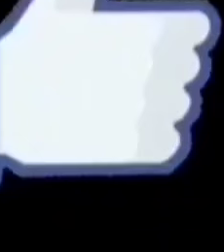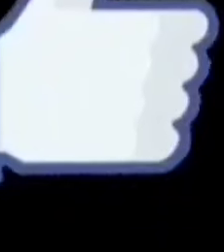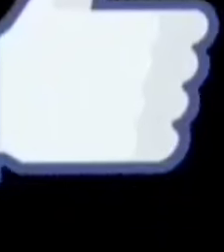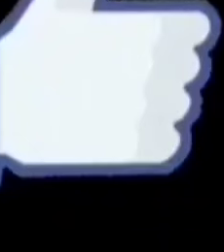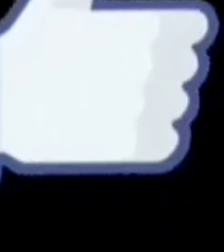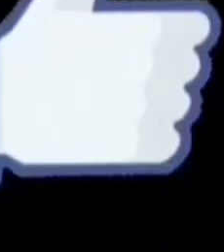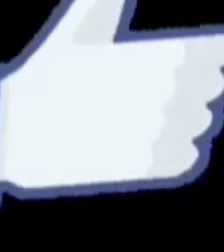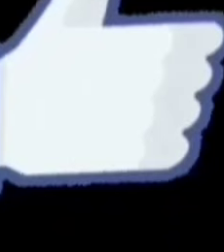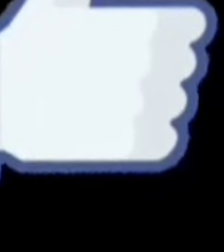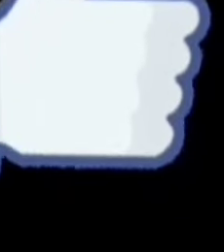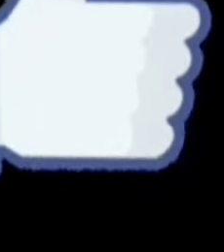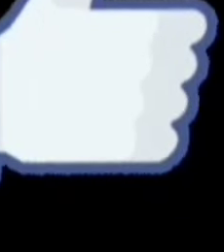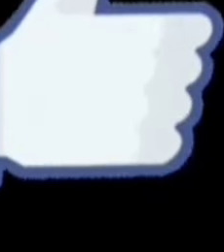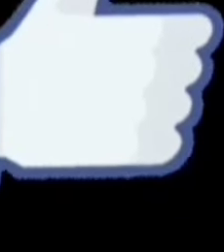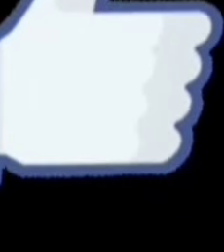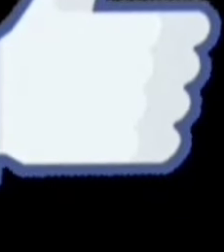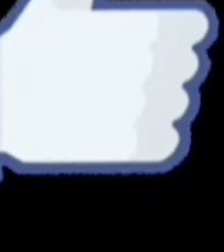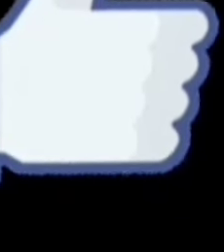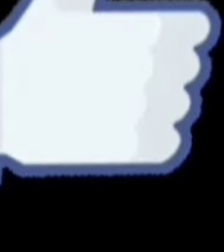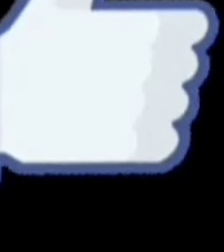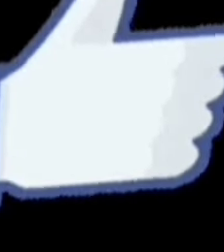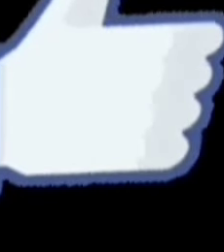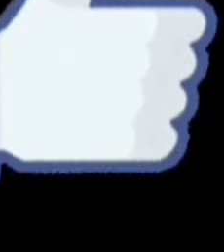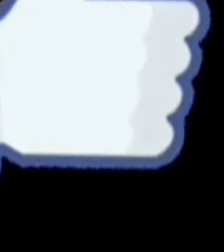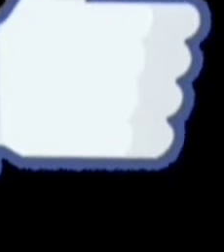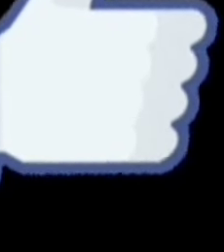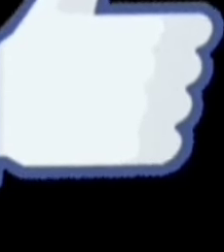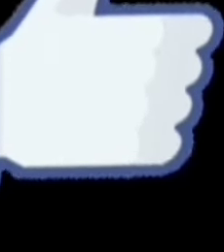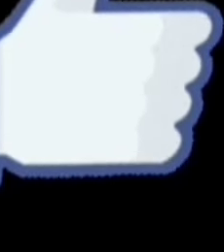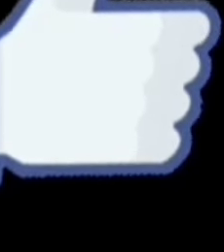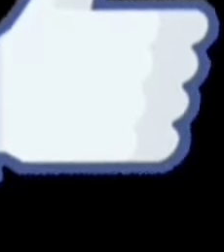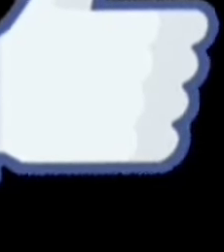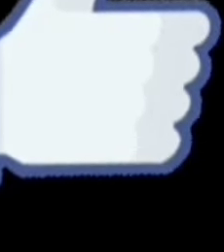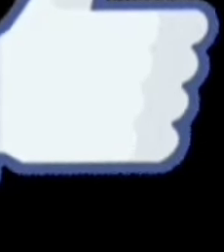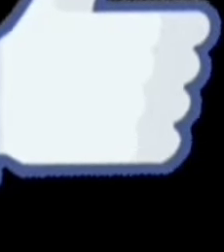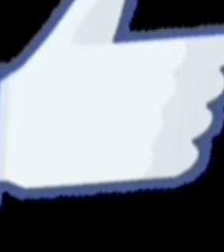Suscríbete, comparte el video, comenta y deja tu poderoso like. Muchas gracias.